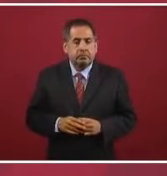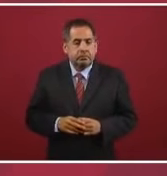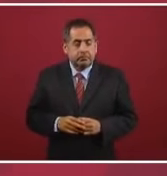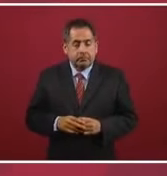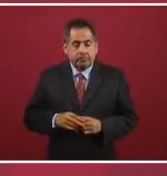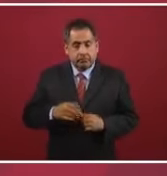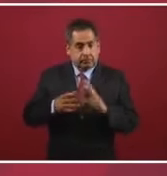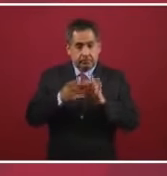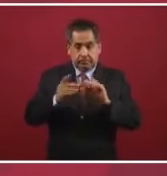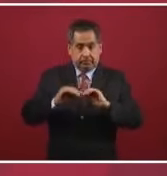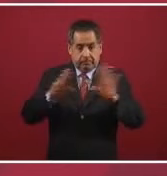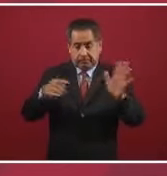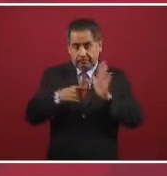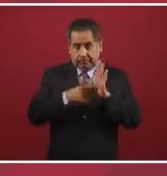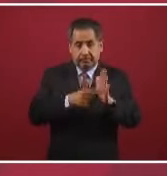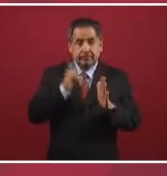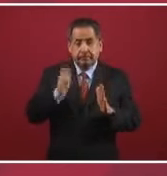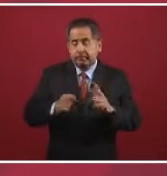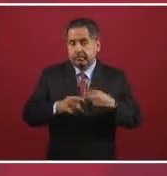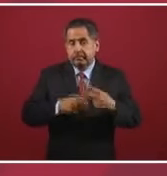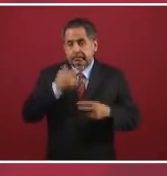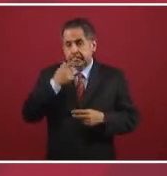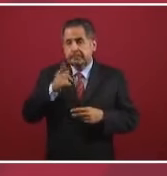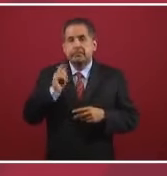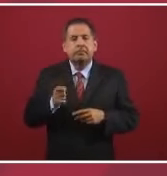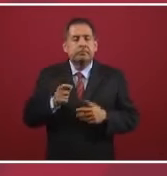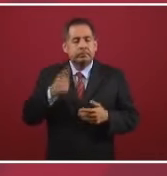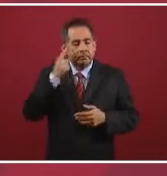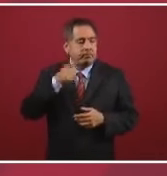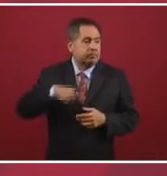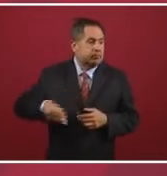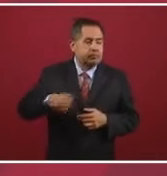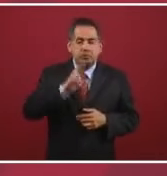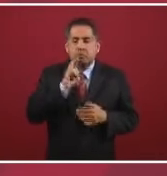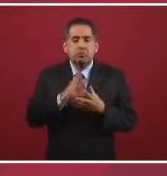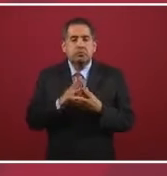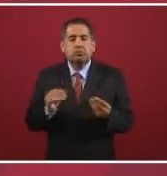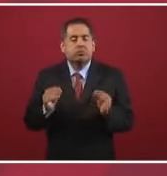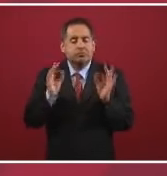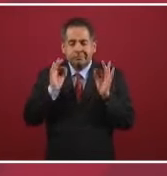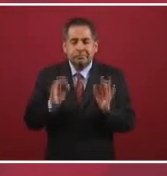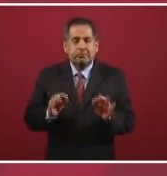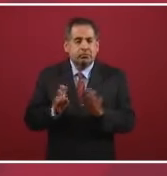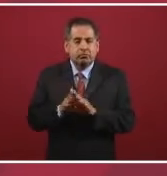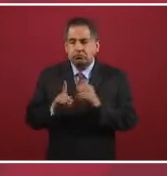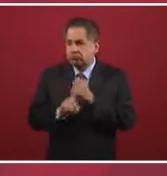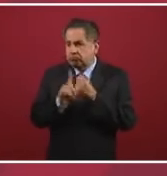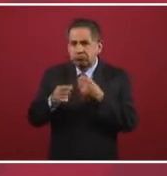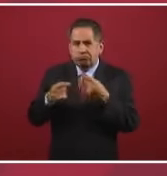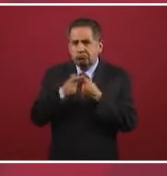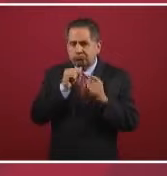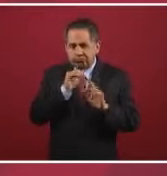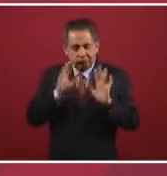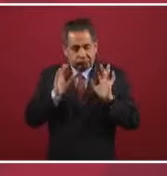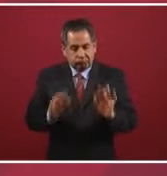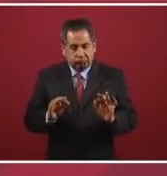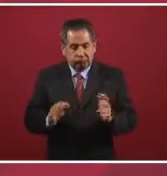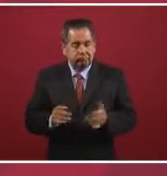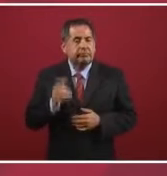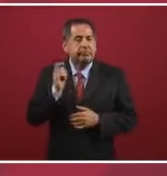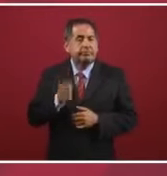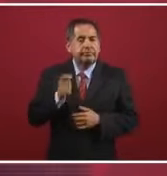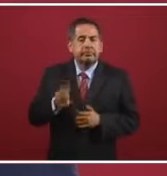de manifiesto que lo mejor para resolver controversias, conflictos,